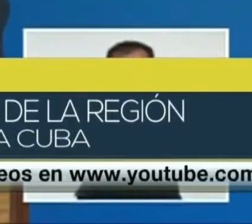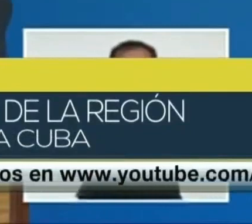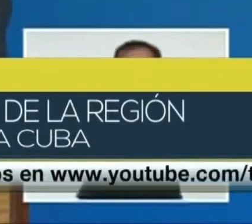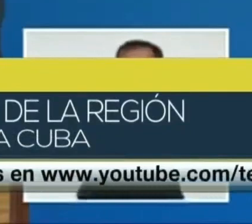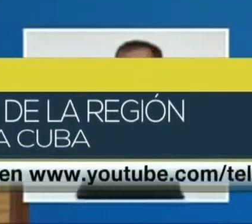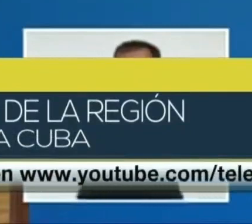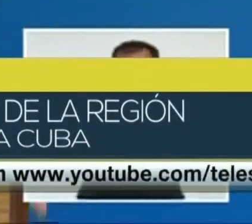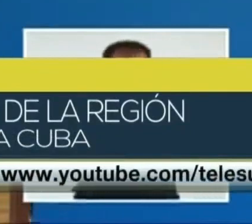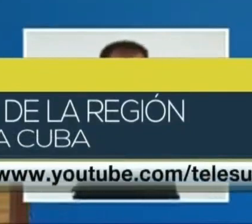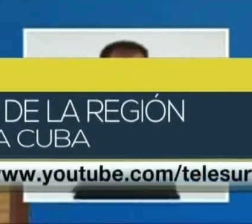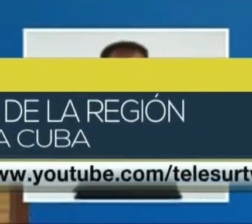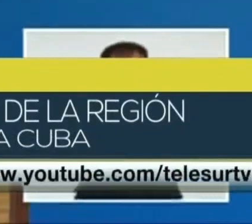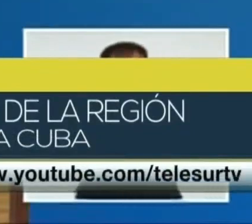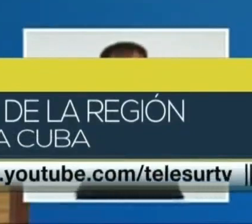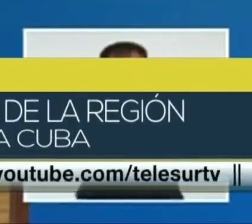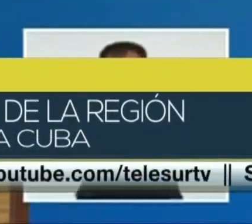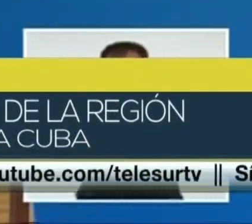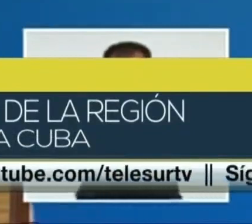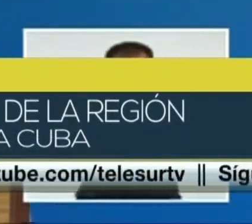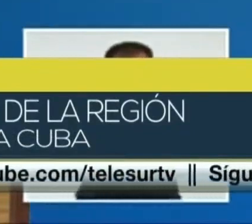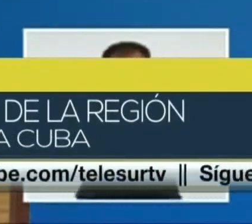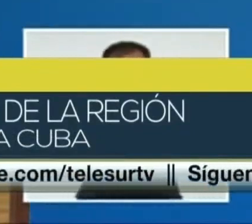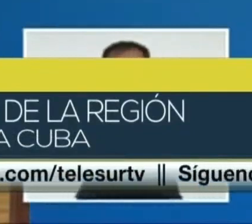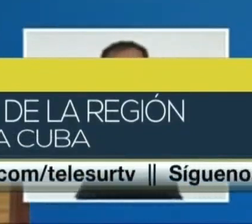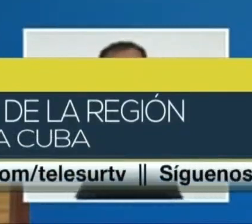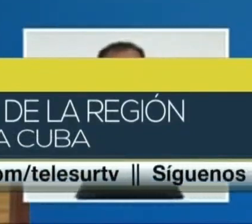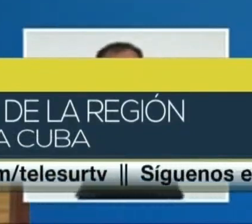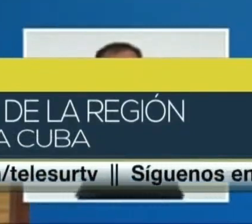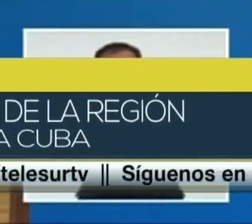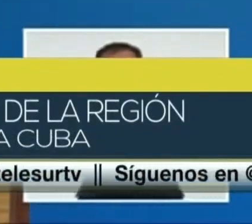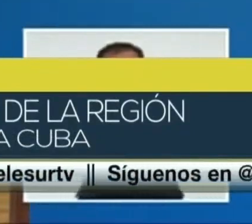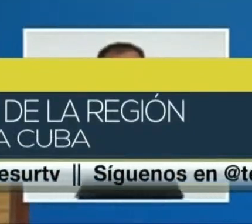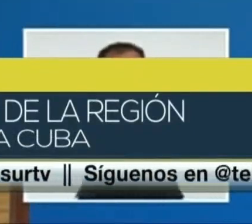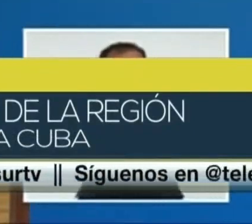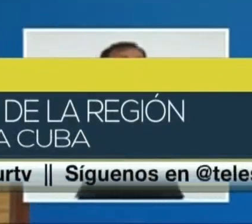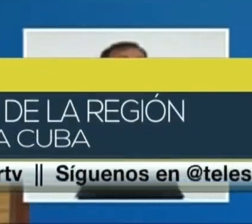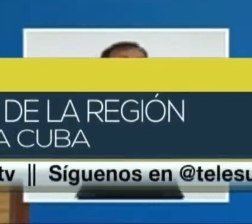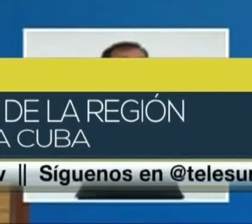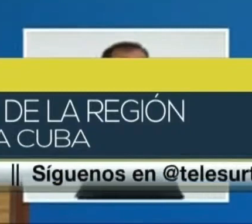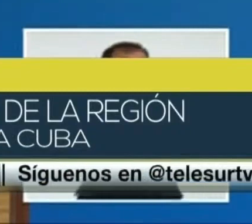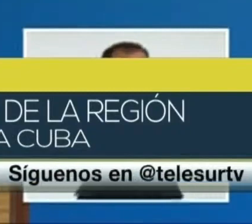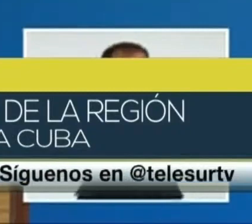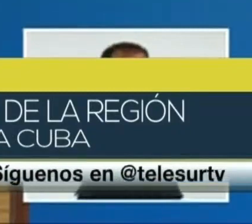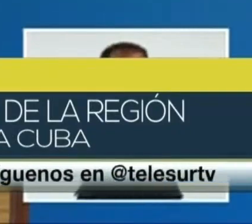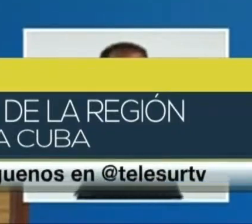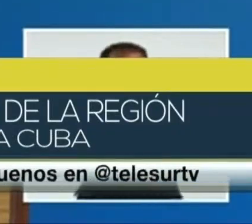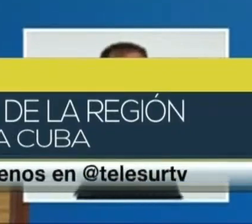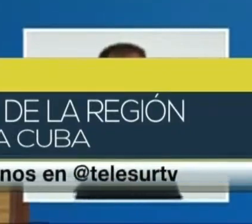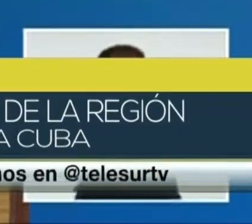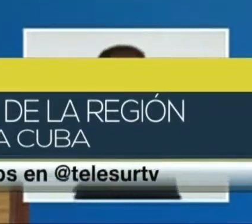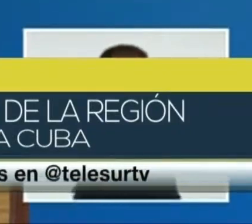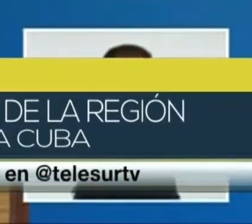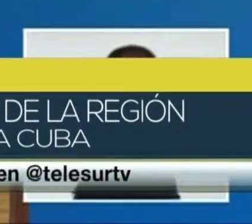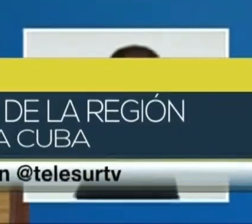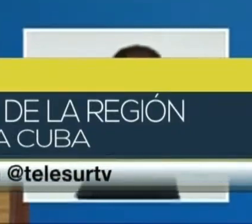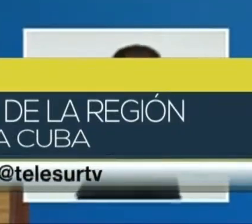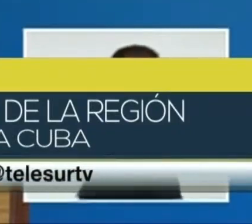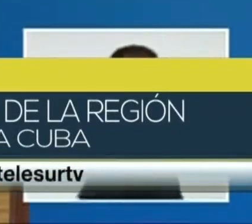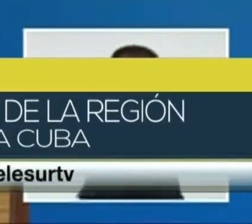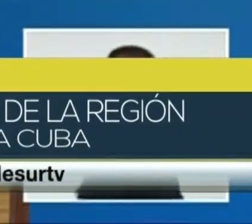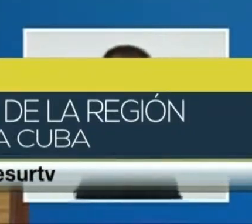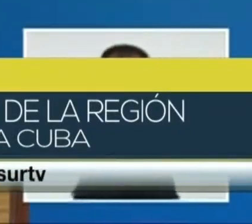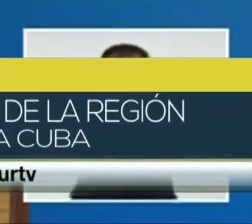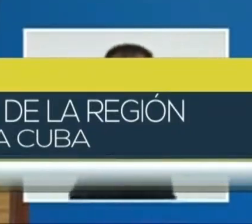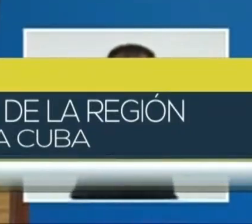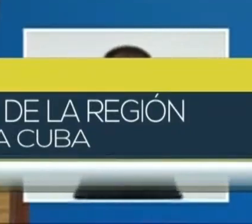zona próxima a la frontera de territorio marítimo de la República de Cuba, dentro de